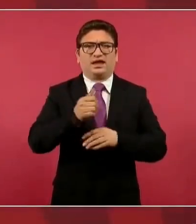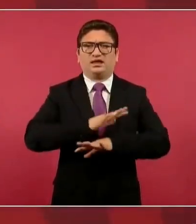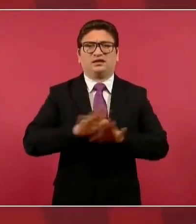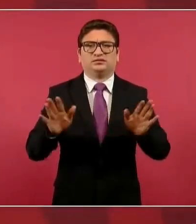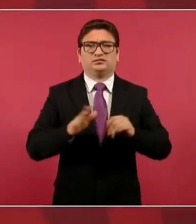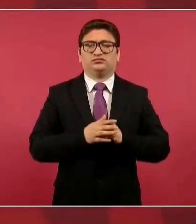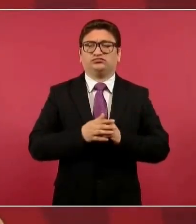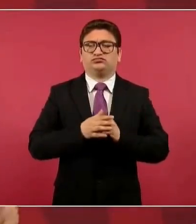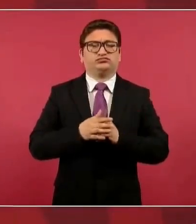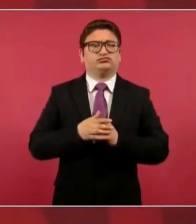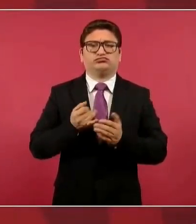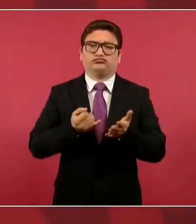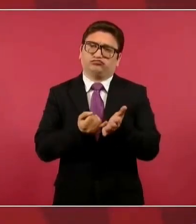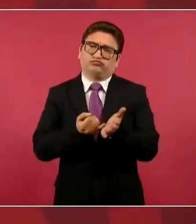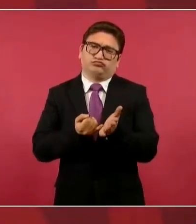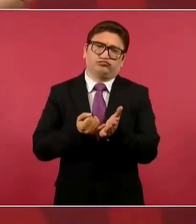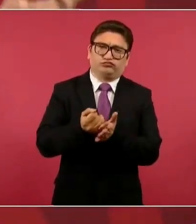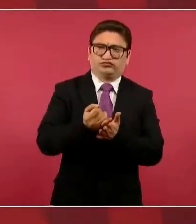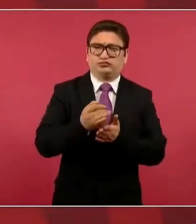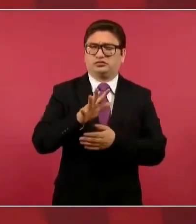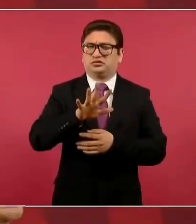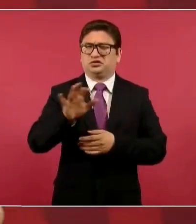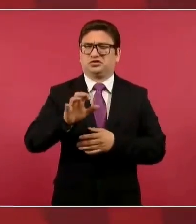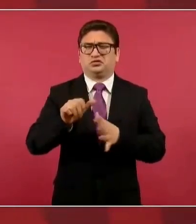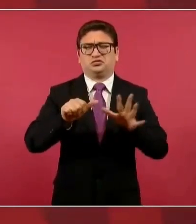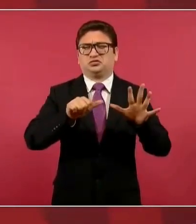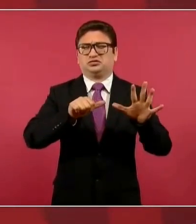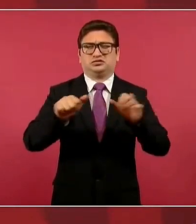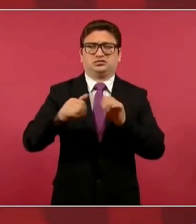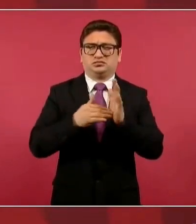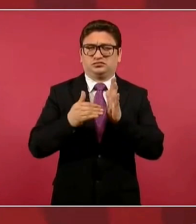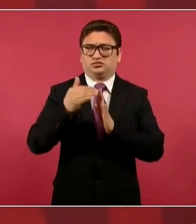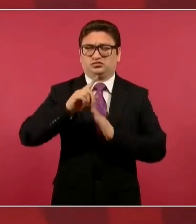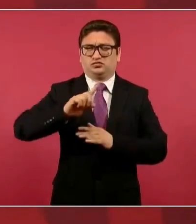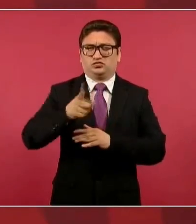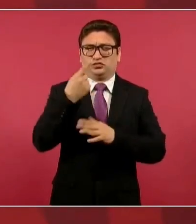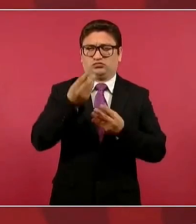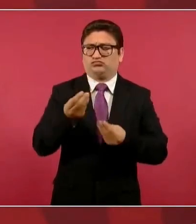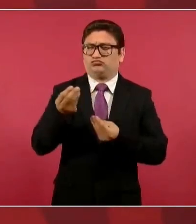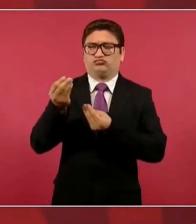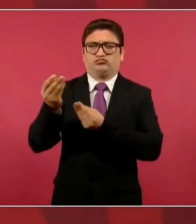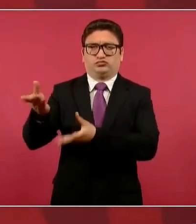deciden darles 500 o 600 millones de dólares.